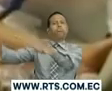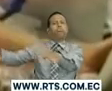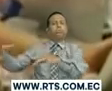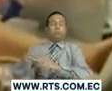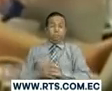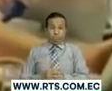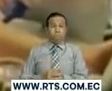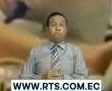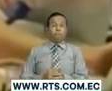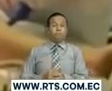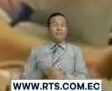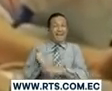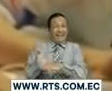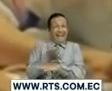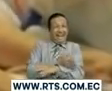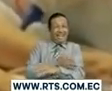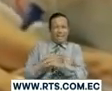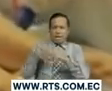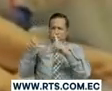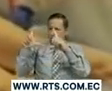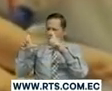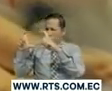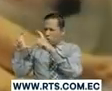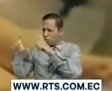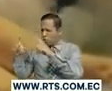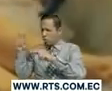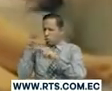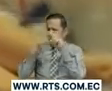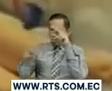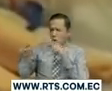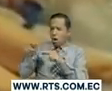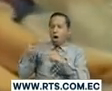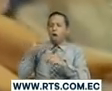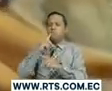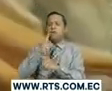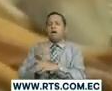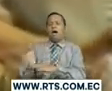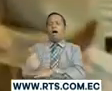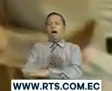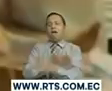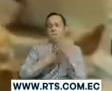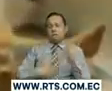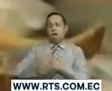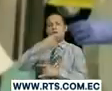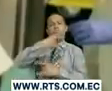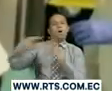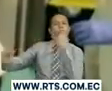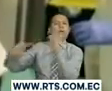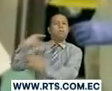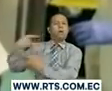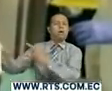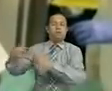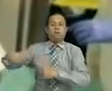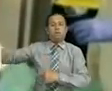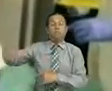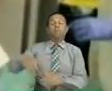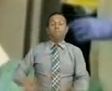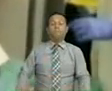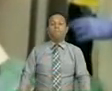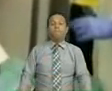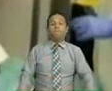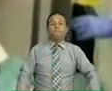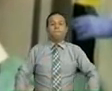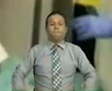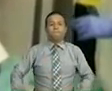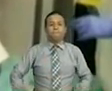tórax tomadas a finales del 2019. Europa continúa en la búsqueda de su paciente cero. Informó Maite